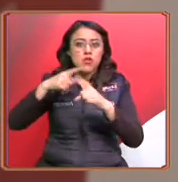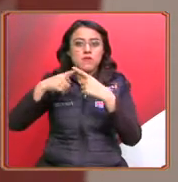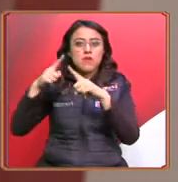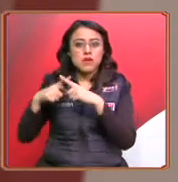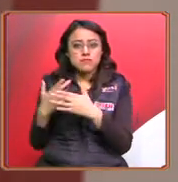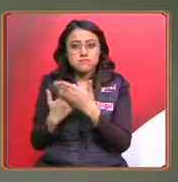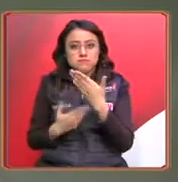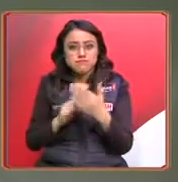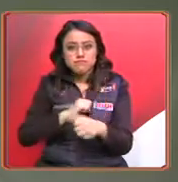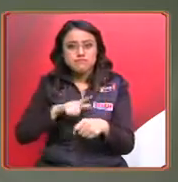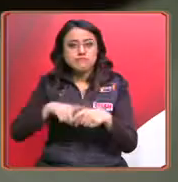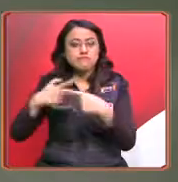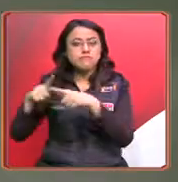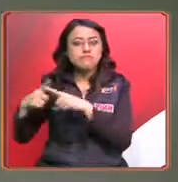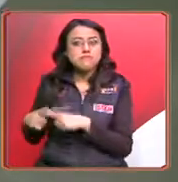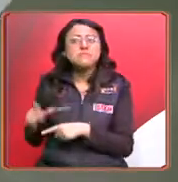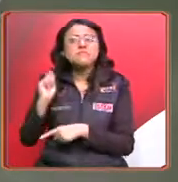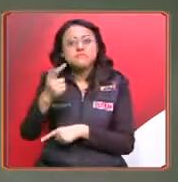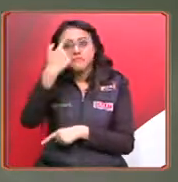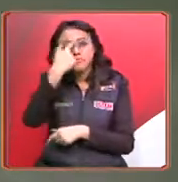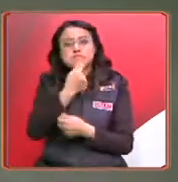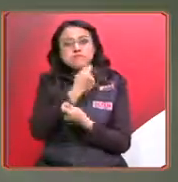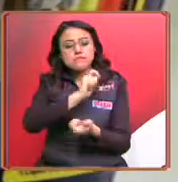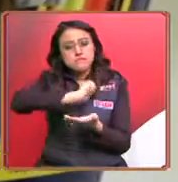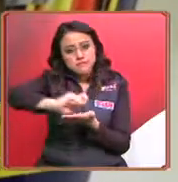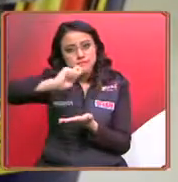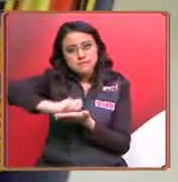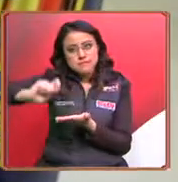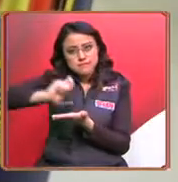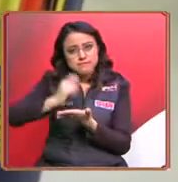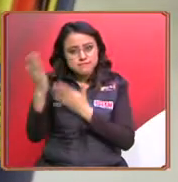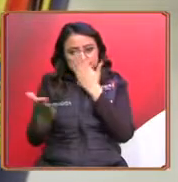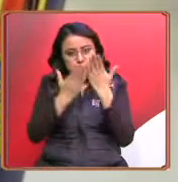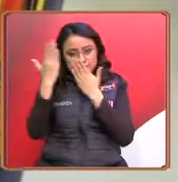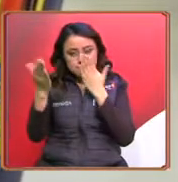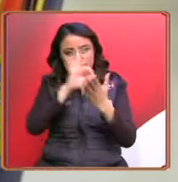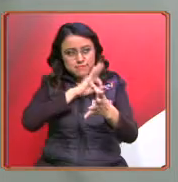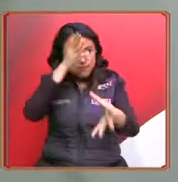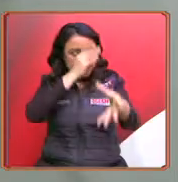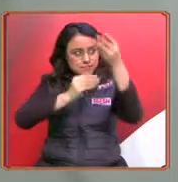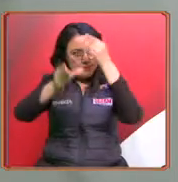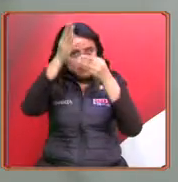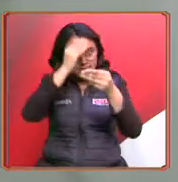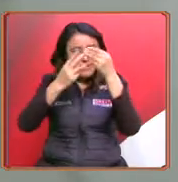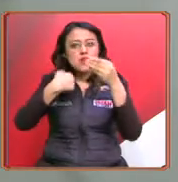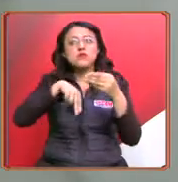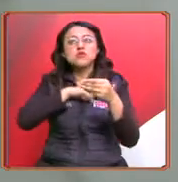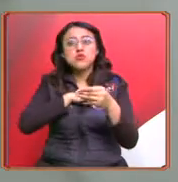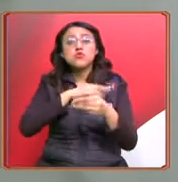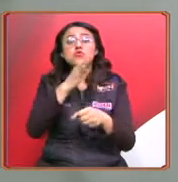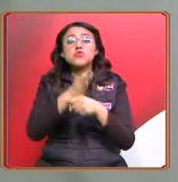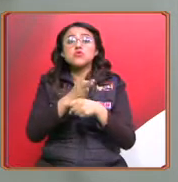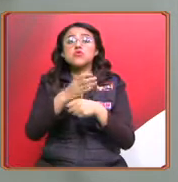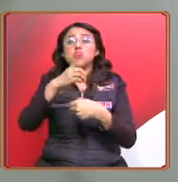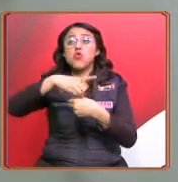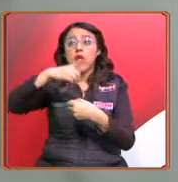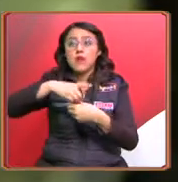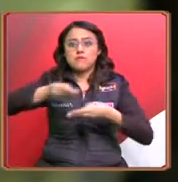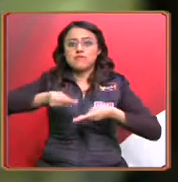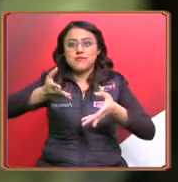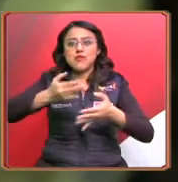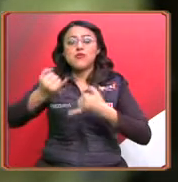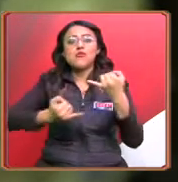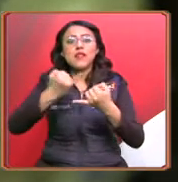estilos. Todo en el afán de incentivar a los niños a escribir, estudiar y aprender. Nosotros estamos donando a Juguetón en este